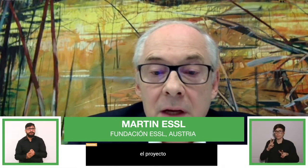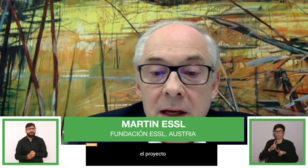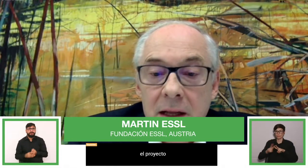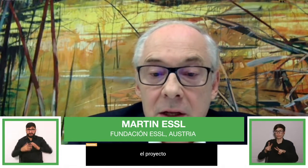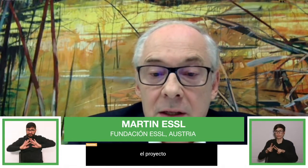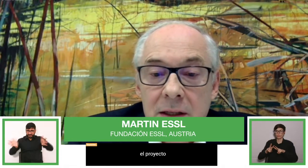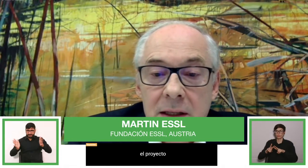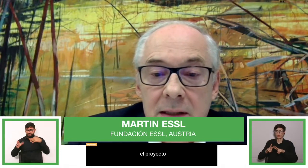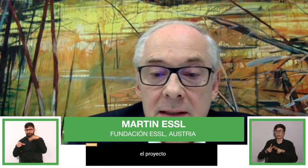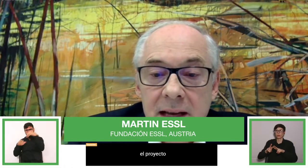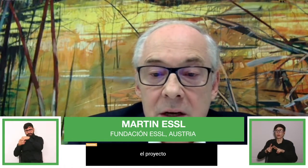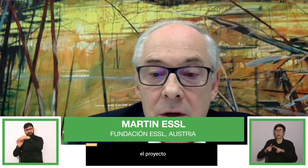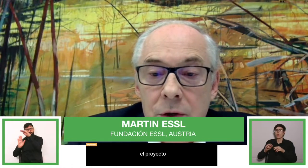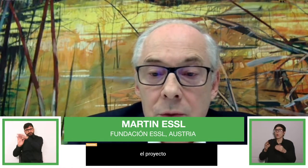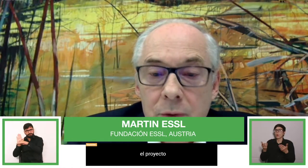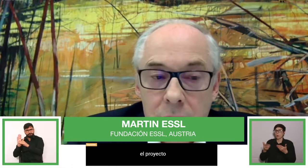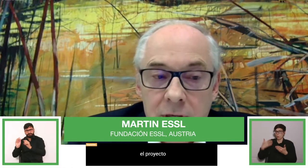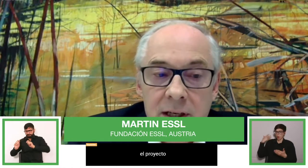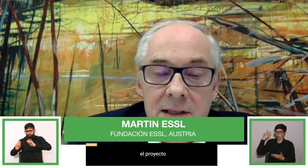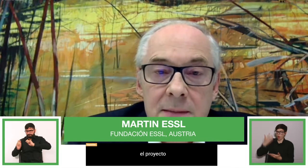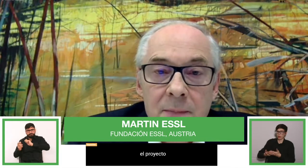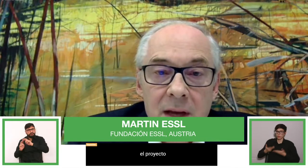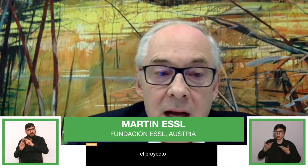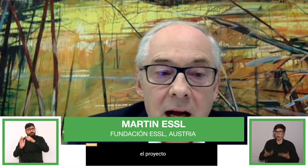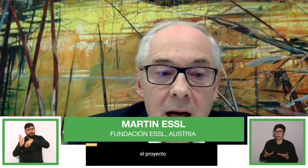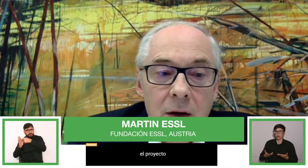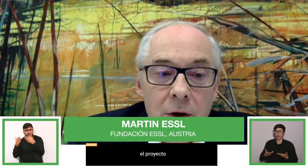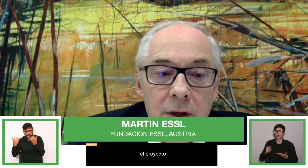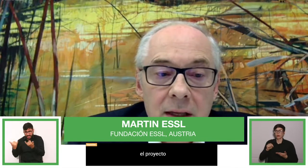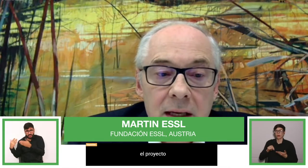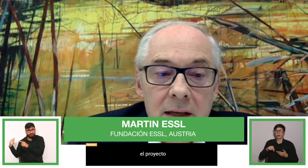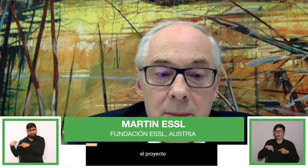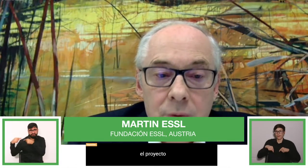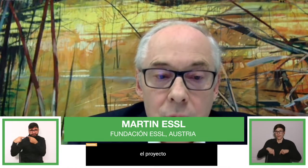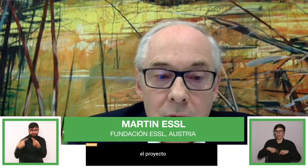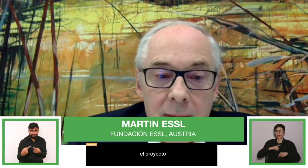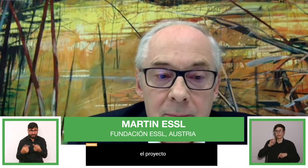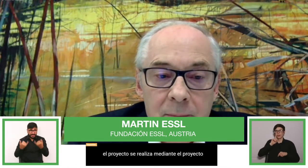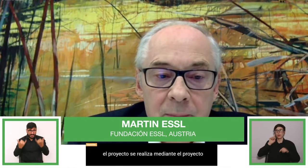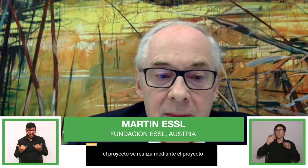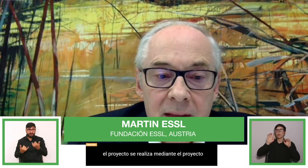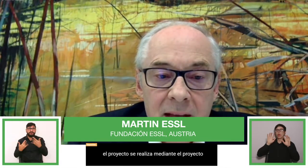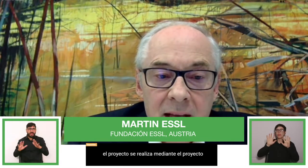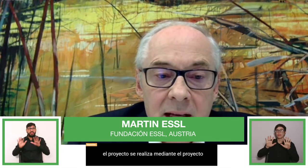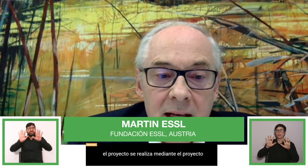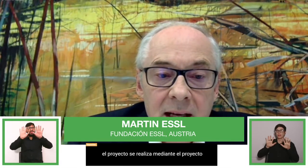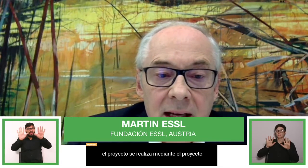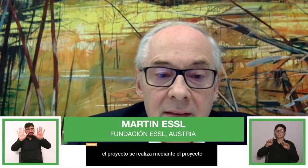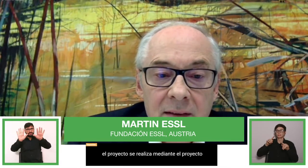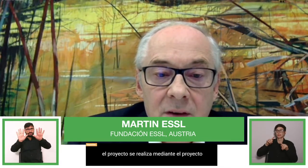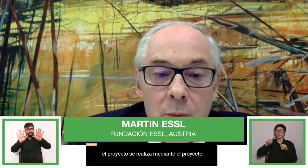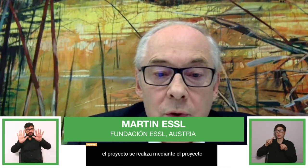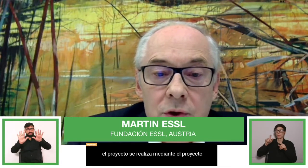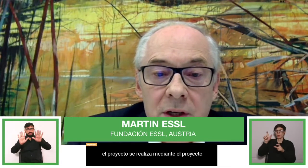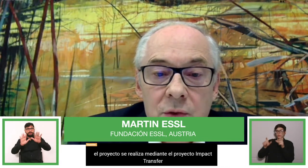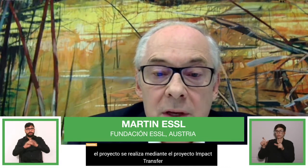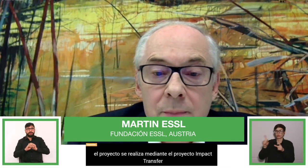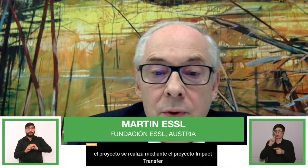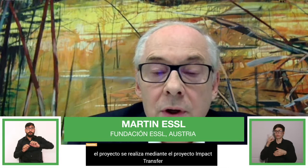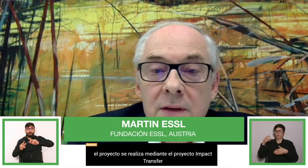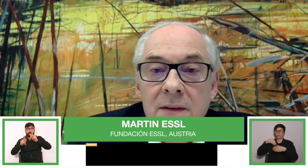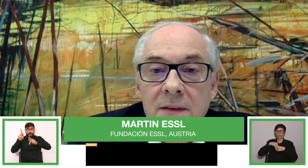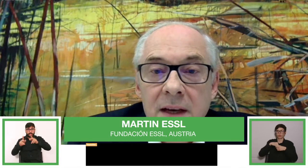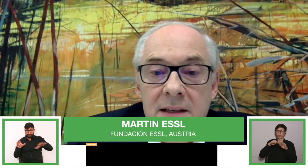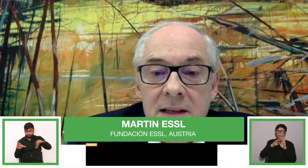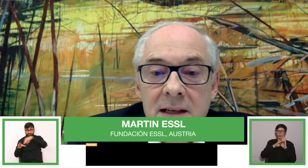el proyecto de transfer. Hasta ahora, en este momento tenemos 10 nuevos proyectos que están en el programa.